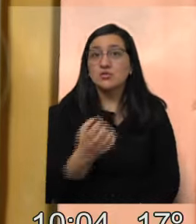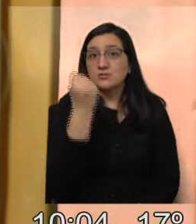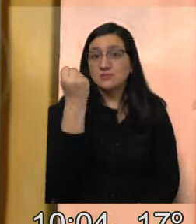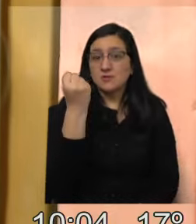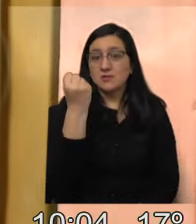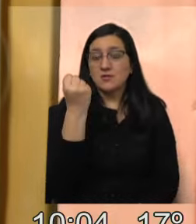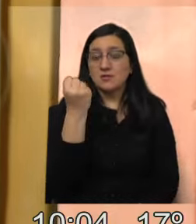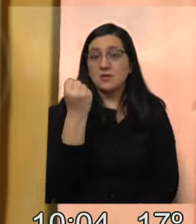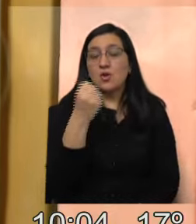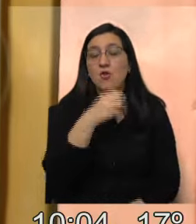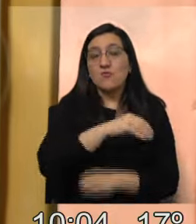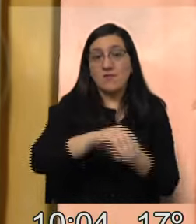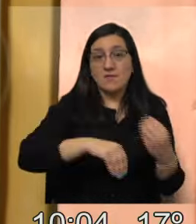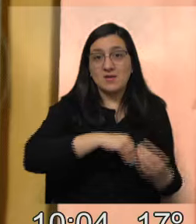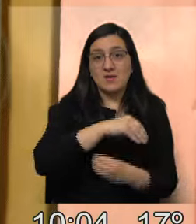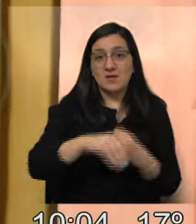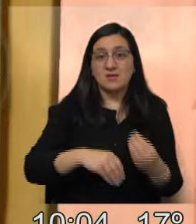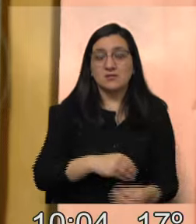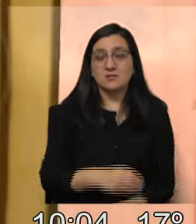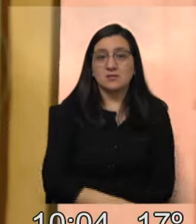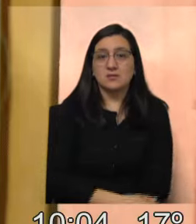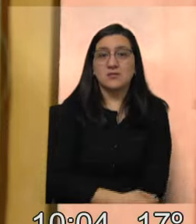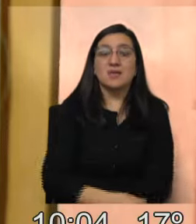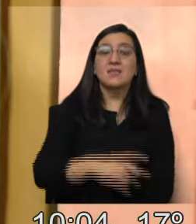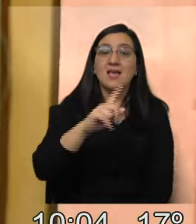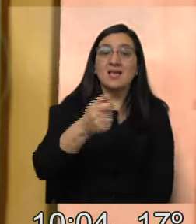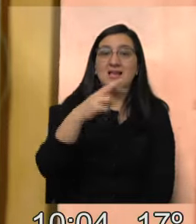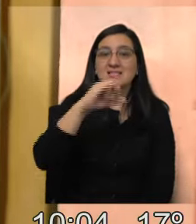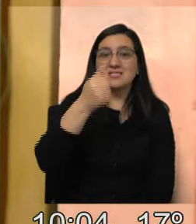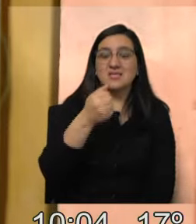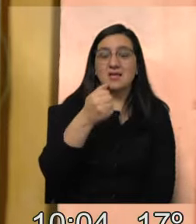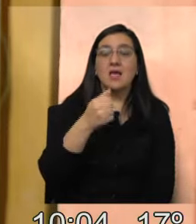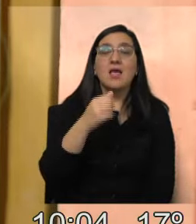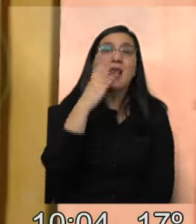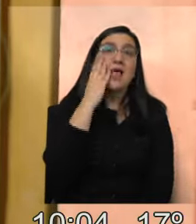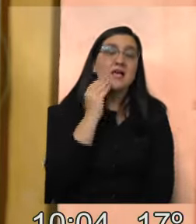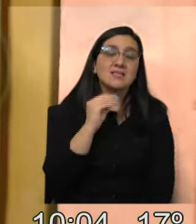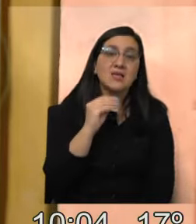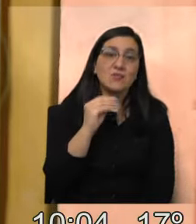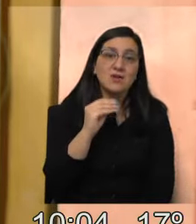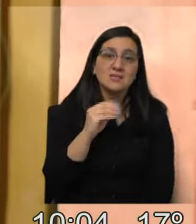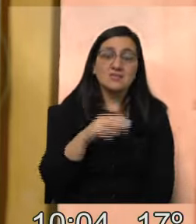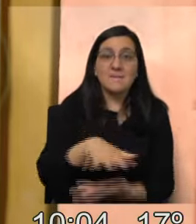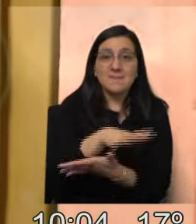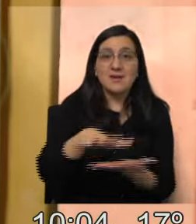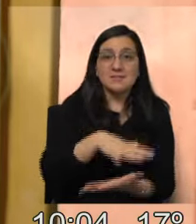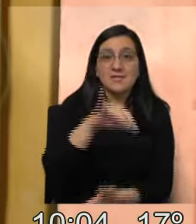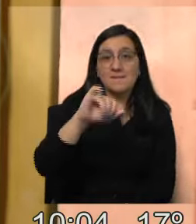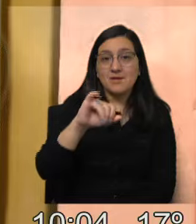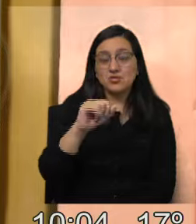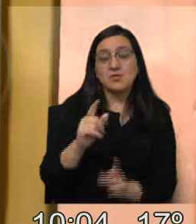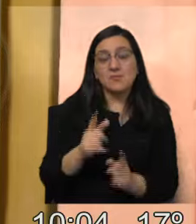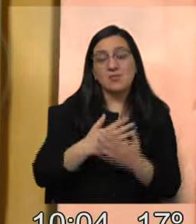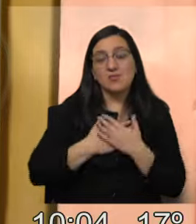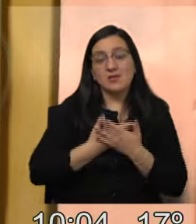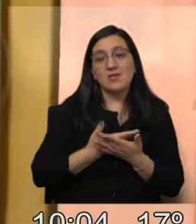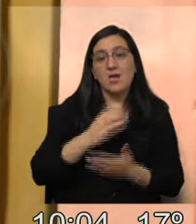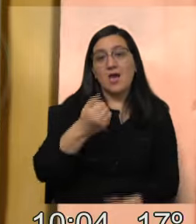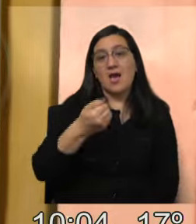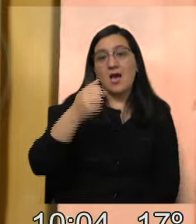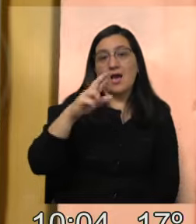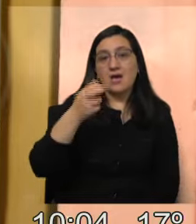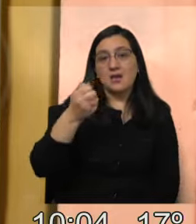los familiares de Amaral García, las abuelas de Plaza de Mayo y nuestro querido Germán Araújo. Son